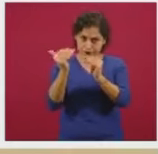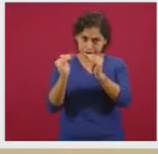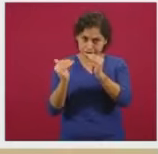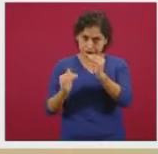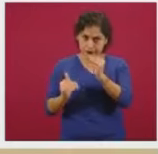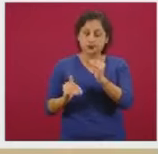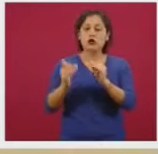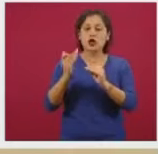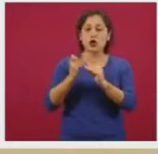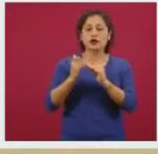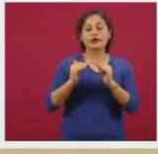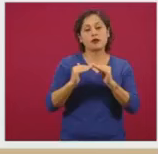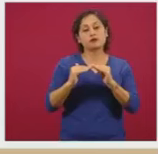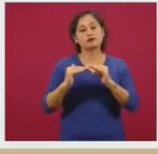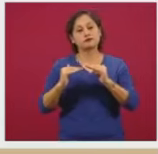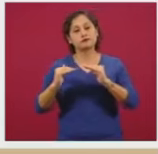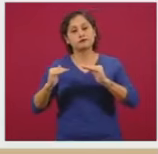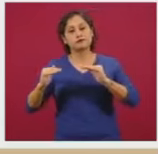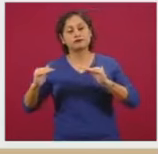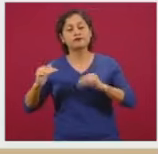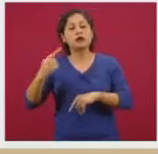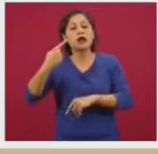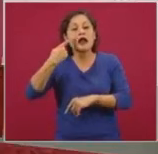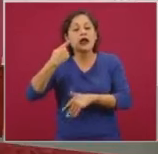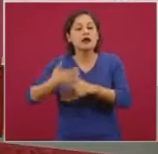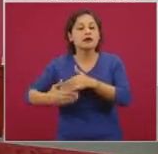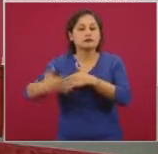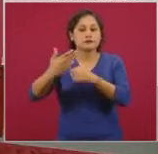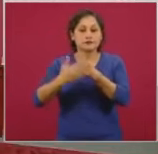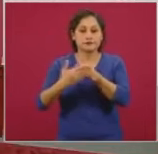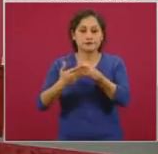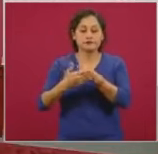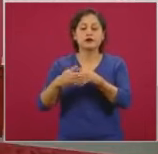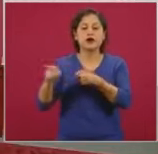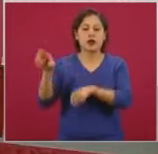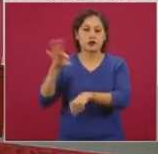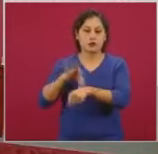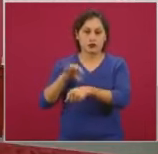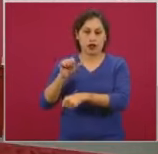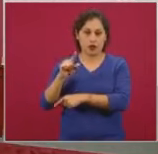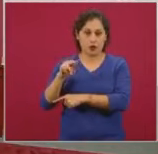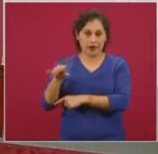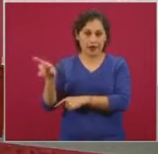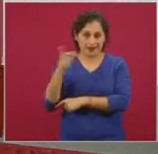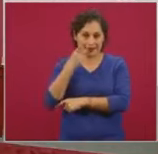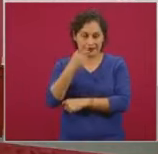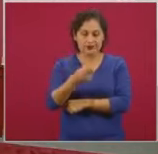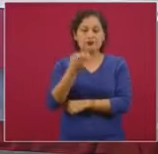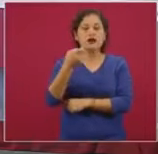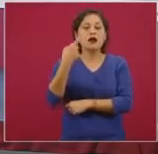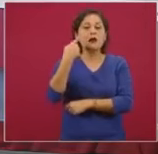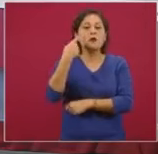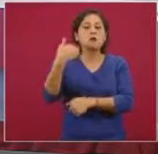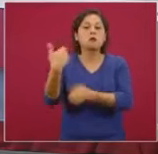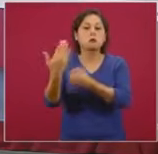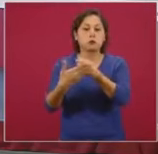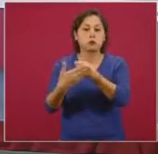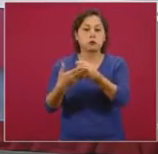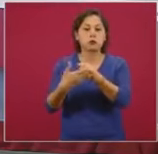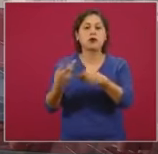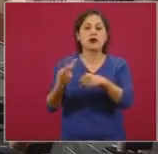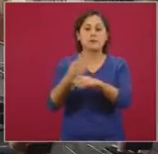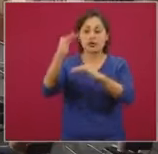estabilidad, y vamos a ir viendo cómo, lo que también comentó el doctor Alomía, cómo se va a observar esto en la estimación de exceso de